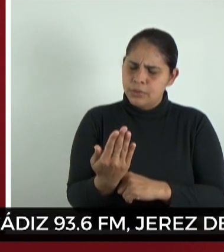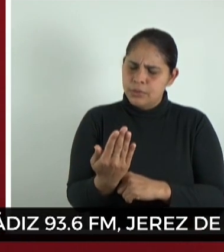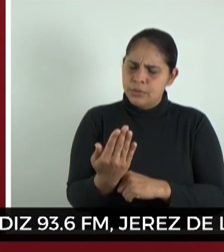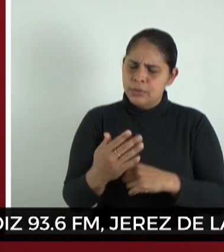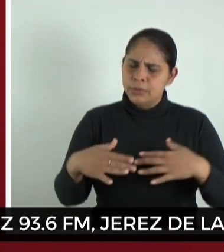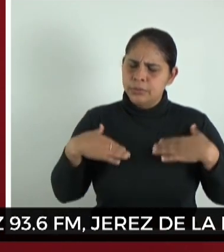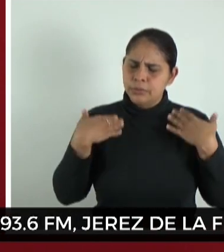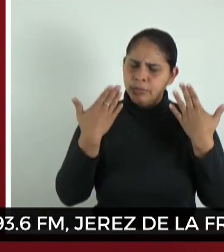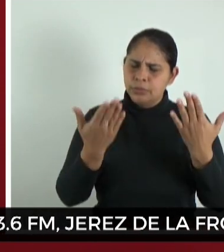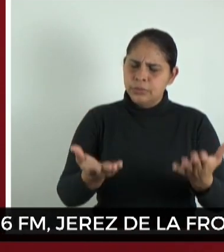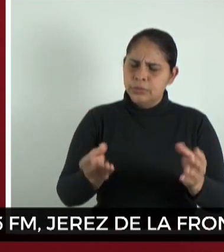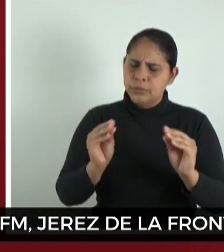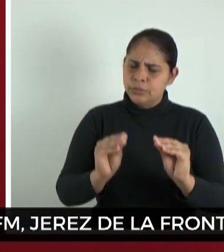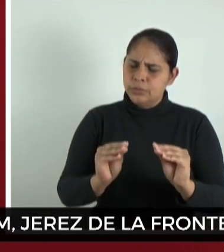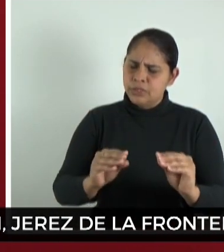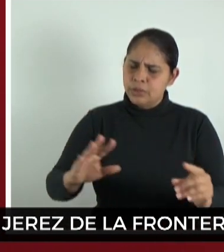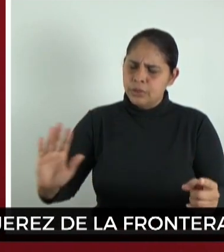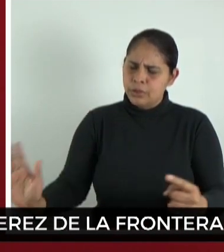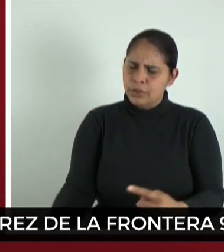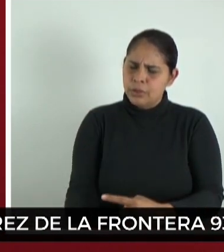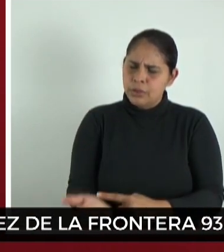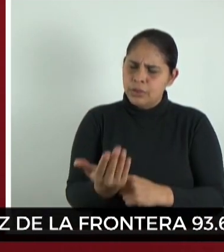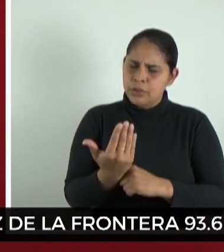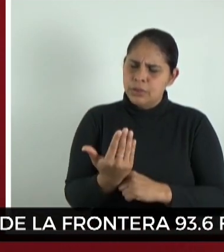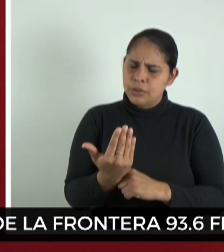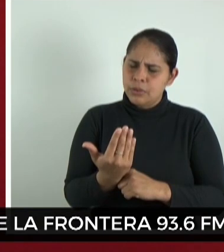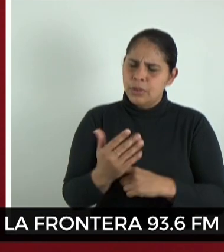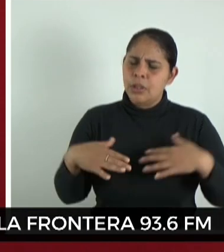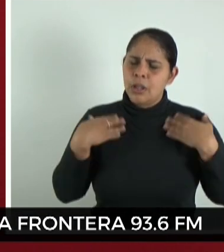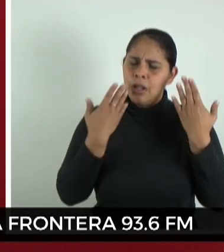Demuestra tu gracia. Ven con tu gracia